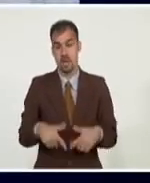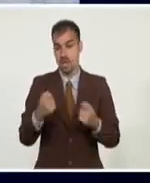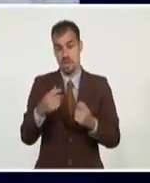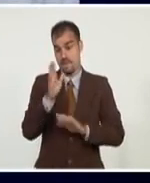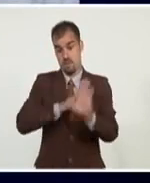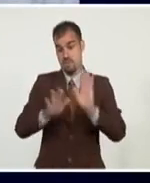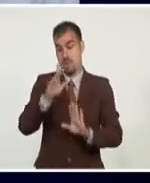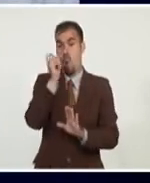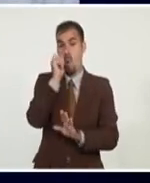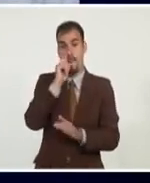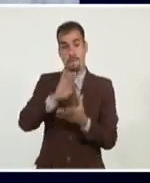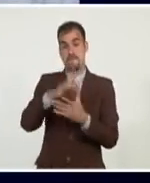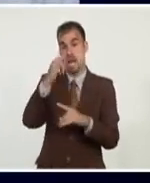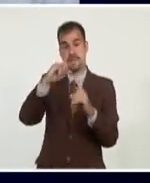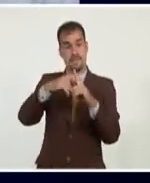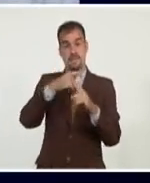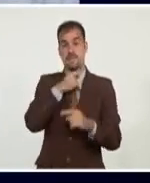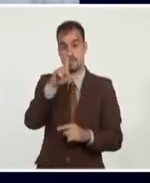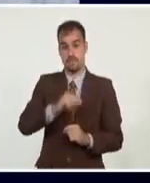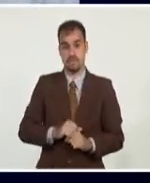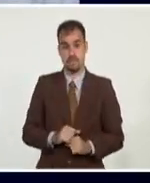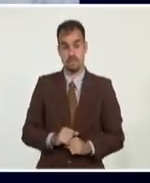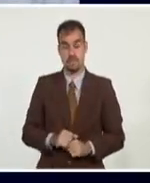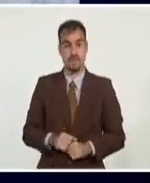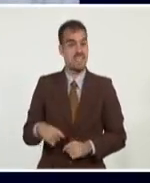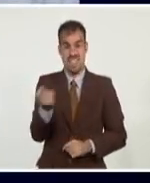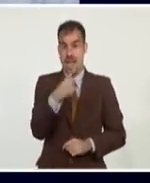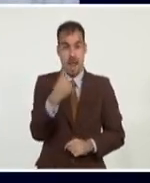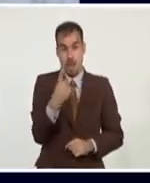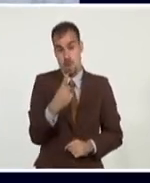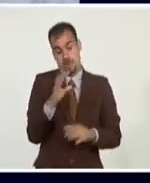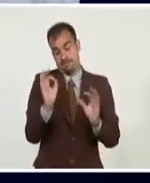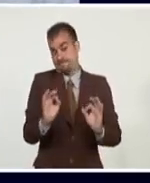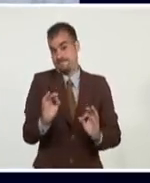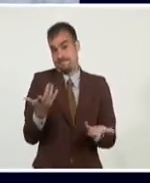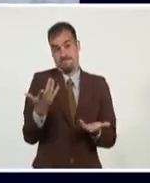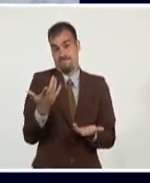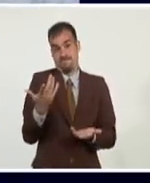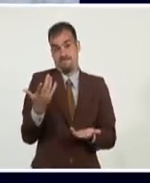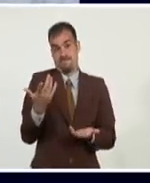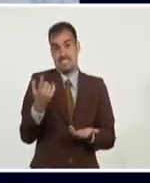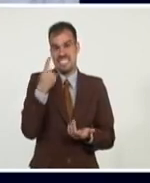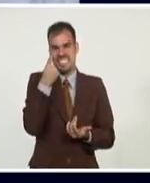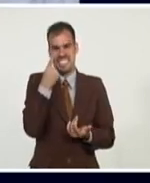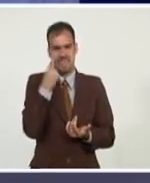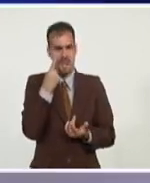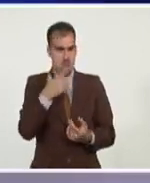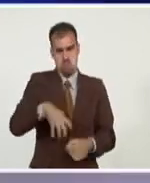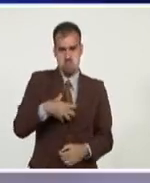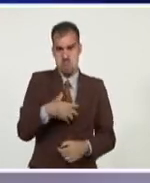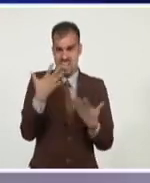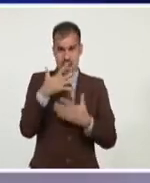todo el mundo me escribe a mí, ¿entiendes? El único que me pide que cuando entonces yo le digo algo y se molesta es Luis Manuel